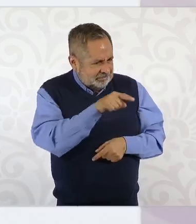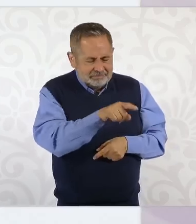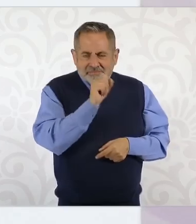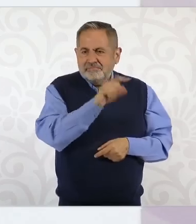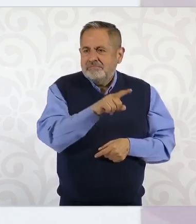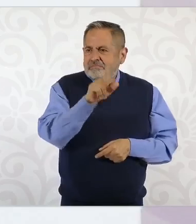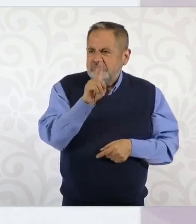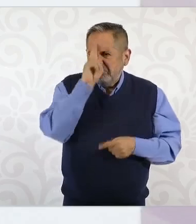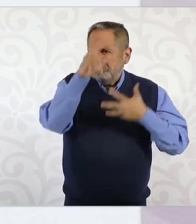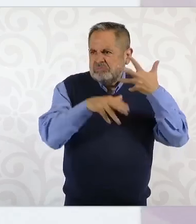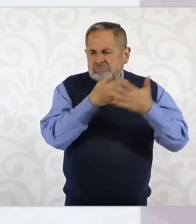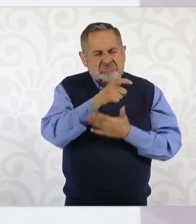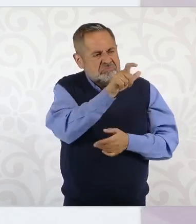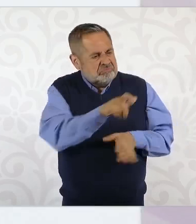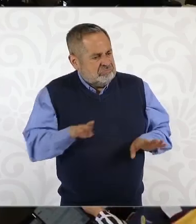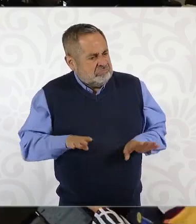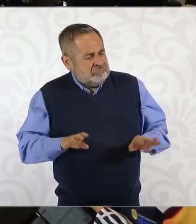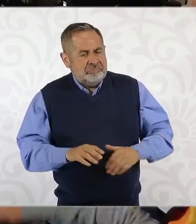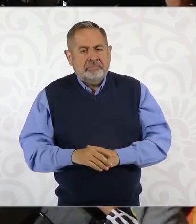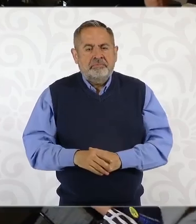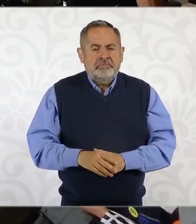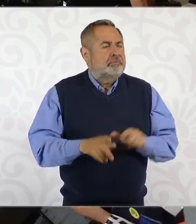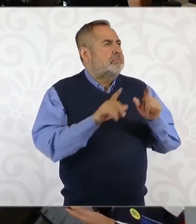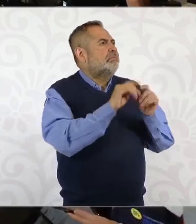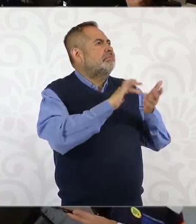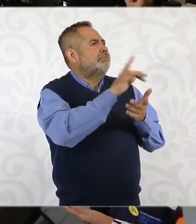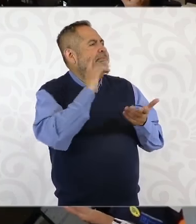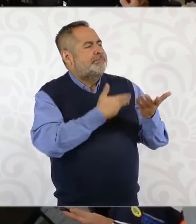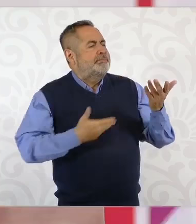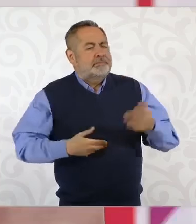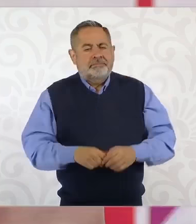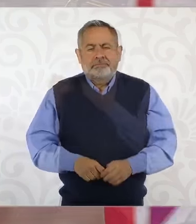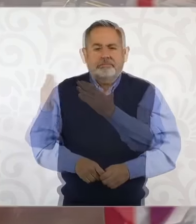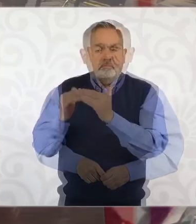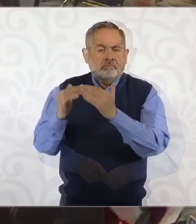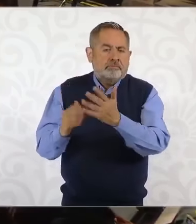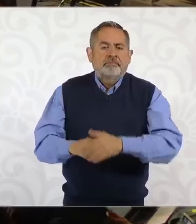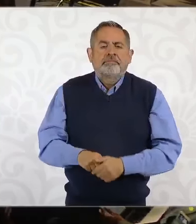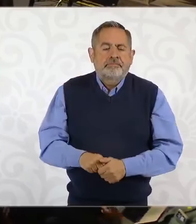violentísimo. Le agradezco, Presidenta. Gracias. Vamos de este lado.